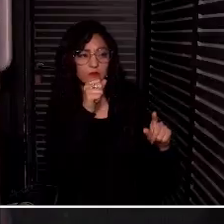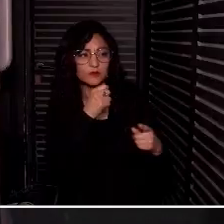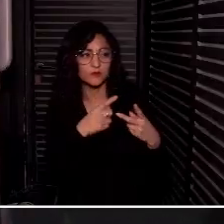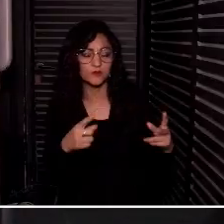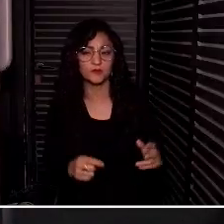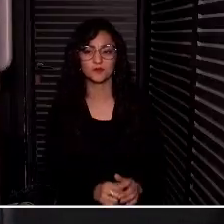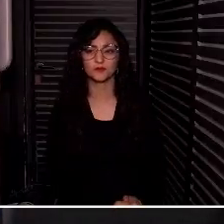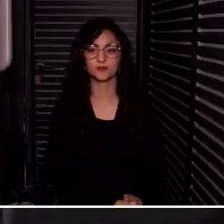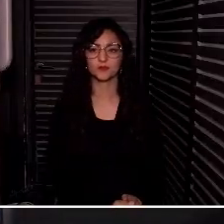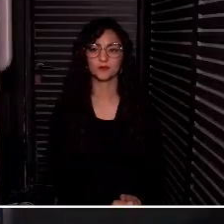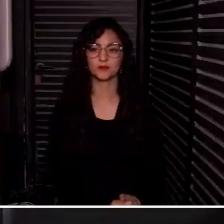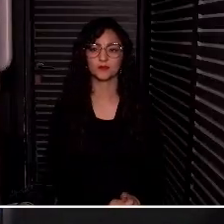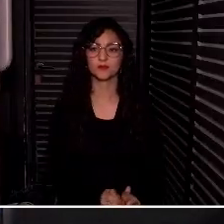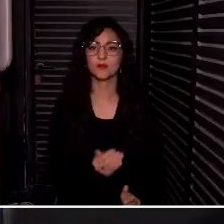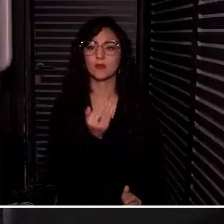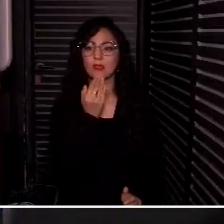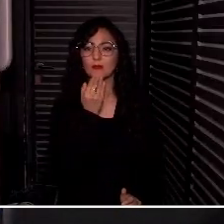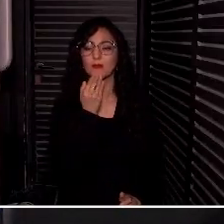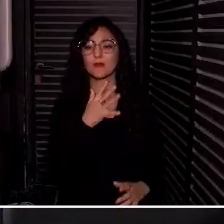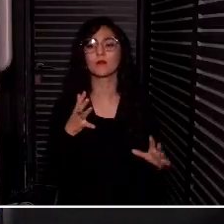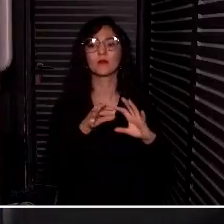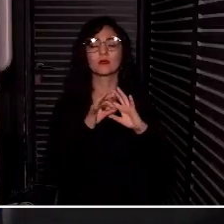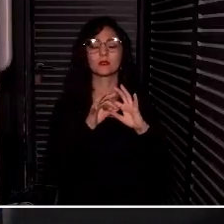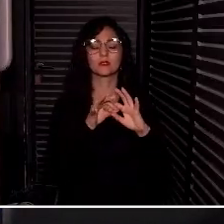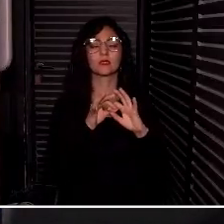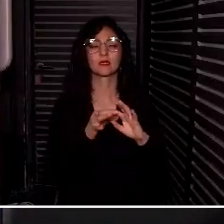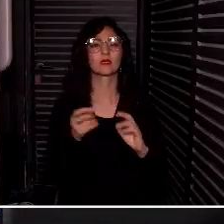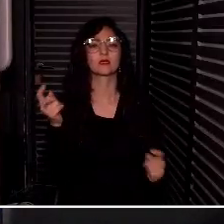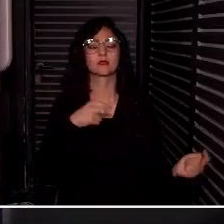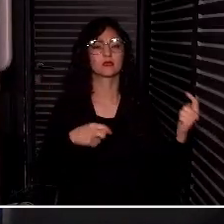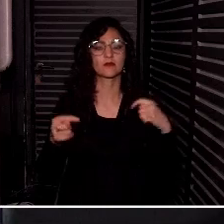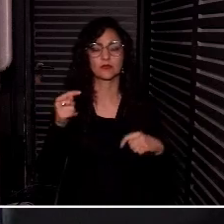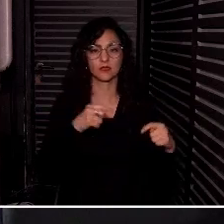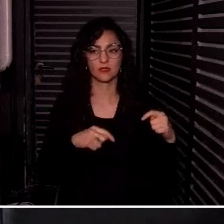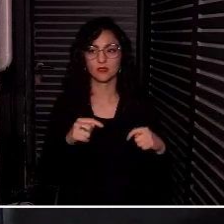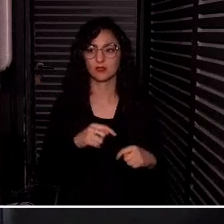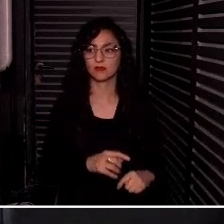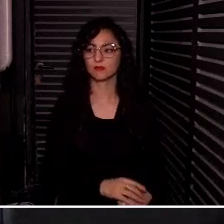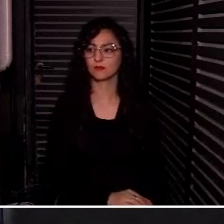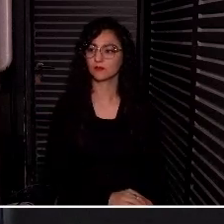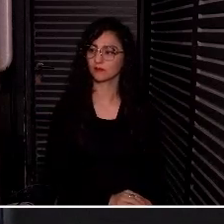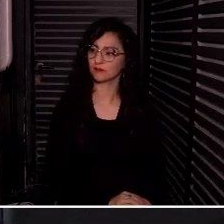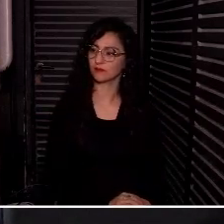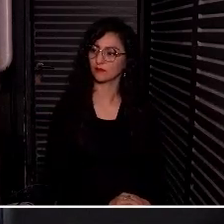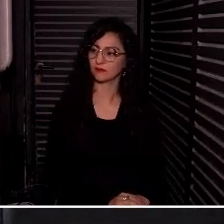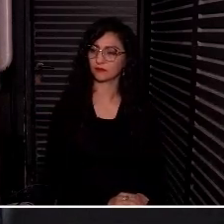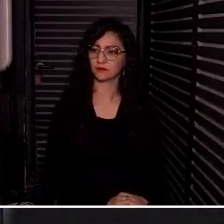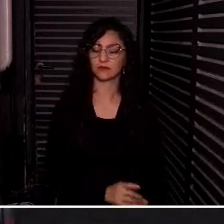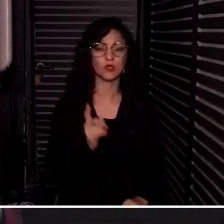televisión primer lugar Muchas gracias porencia yo creo que no te escucho